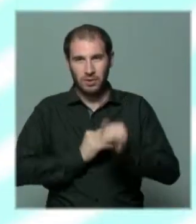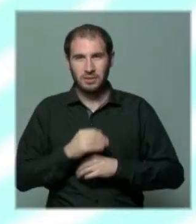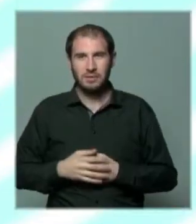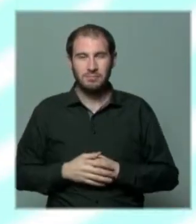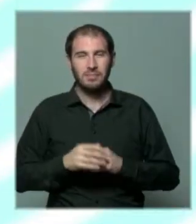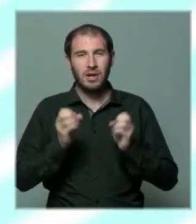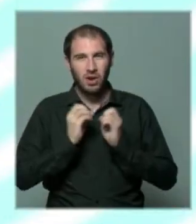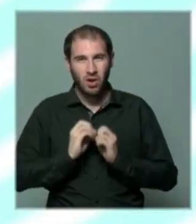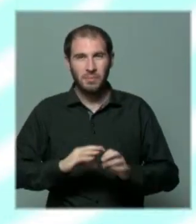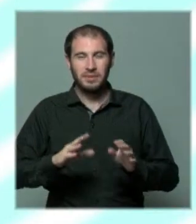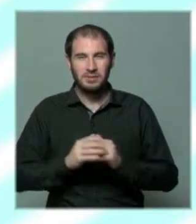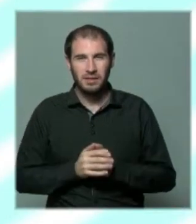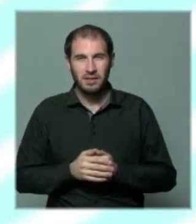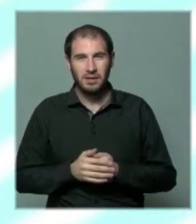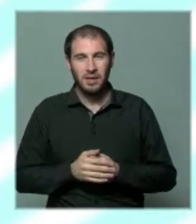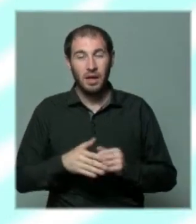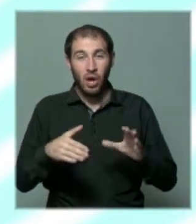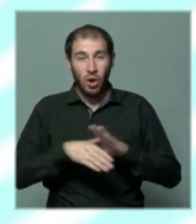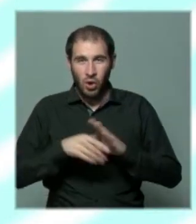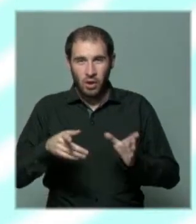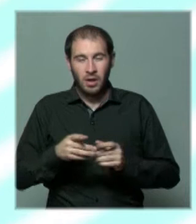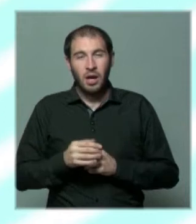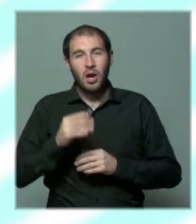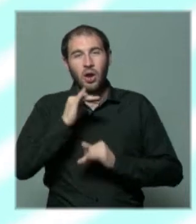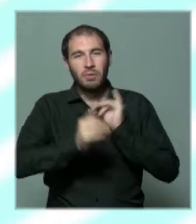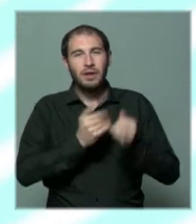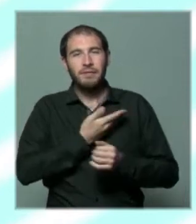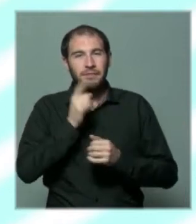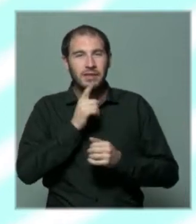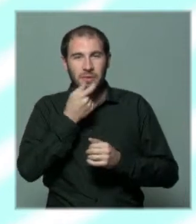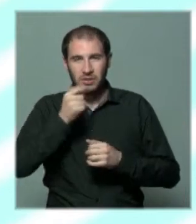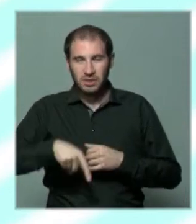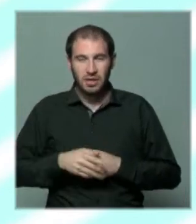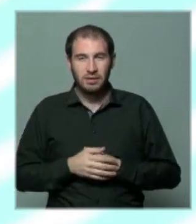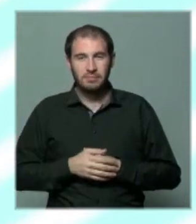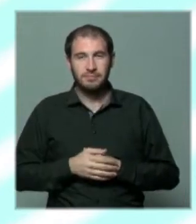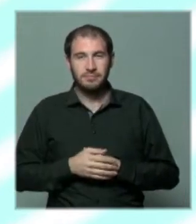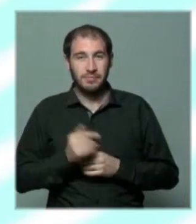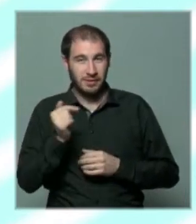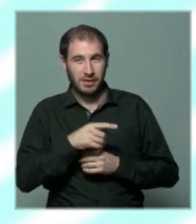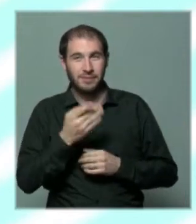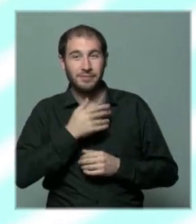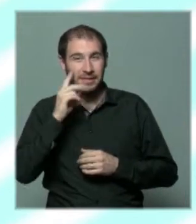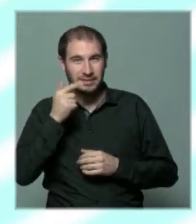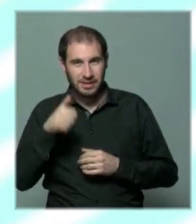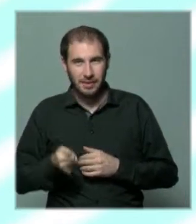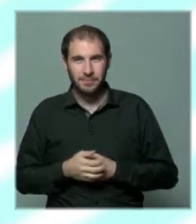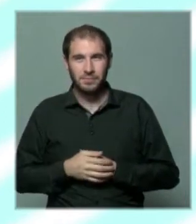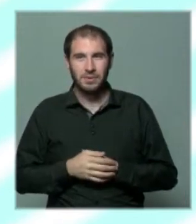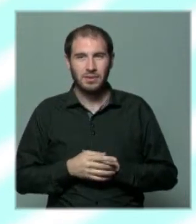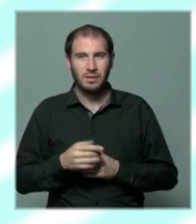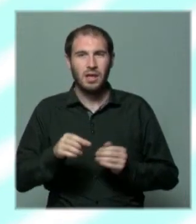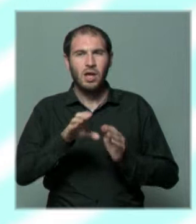y empiezan a... Bueno, este es justamente un comentario del FIT de Mendoza. Fresina, bueno, lo tenemos acá con nosotros.